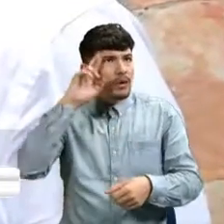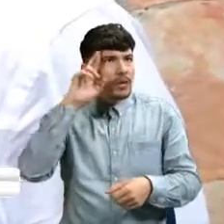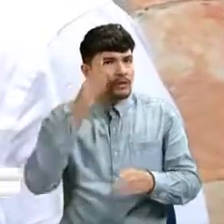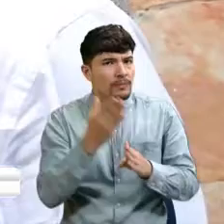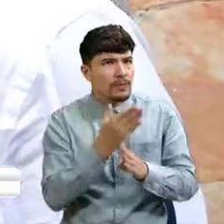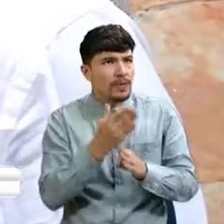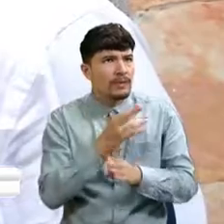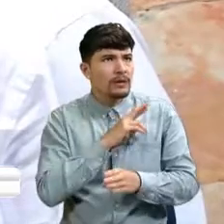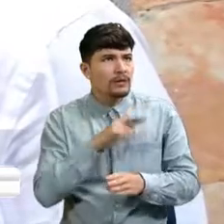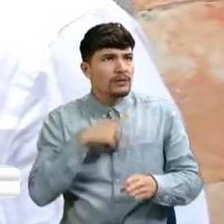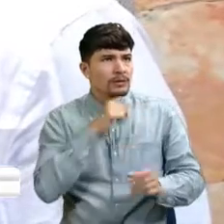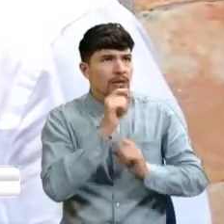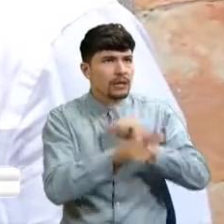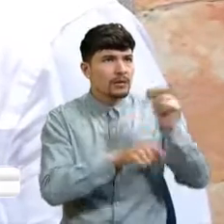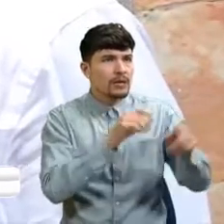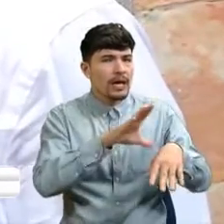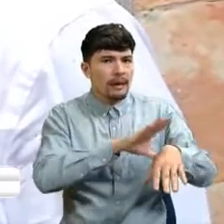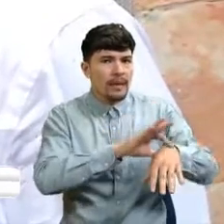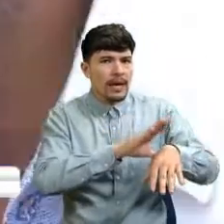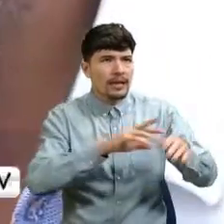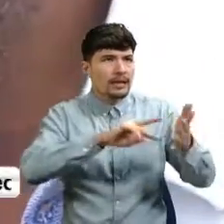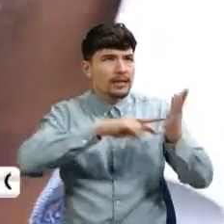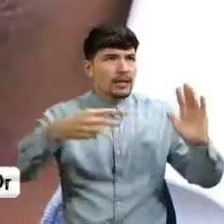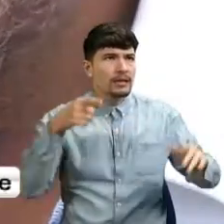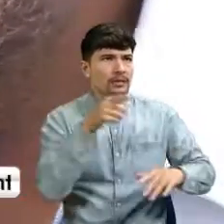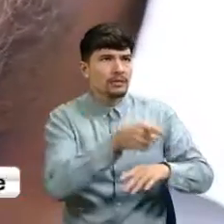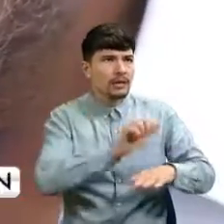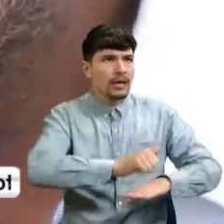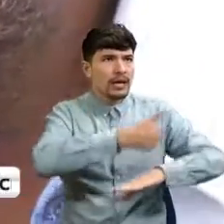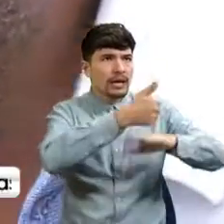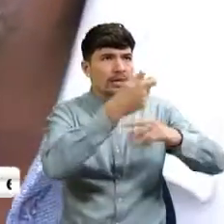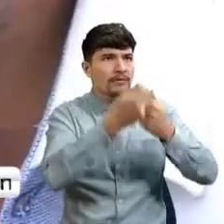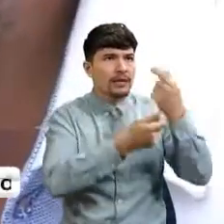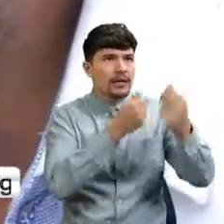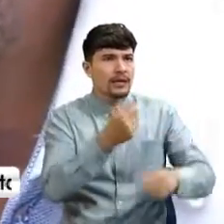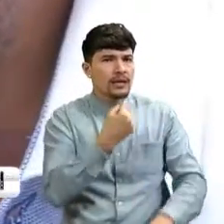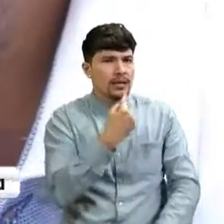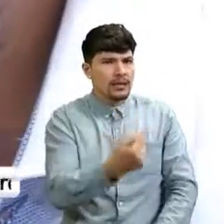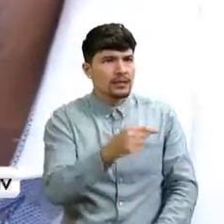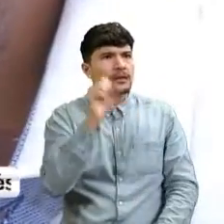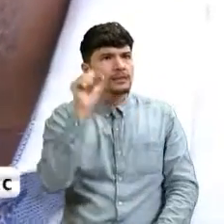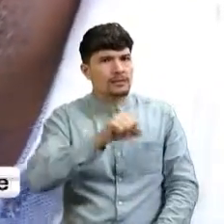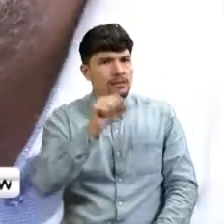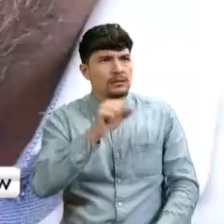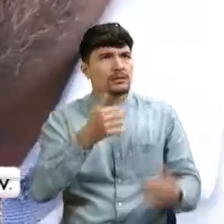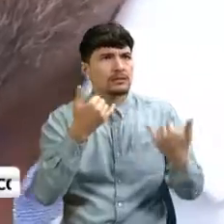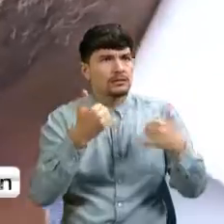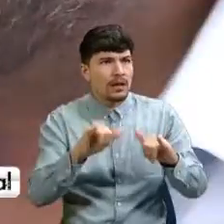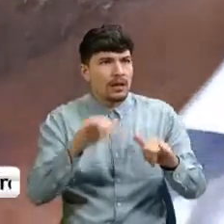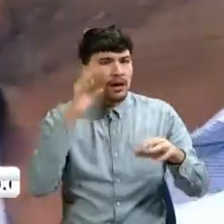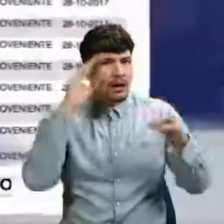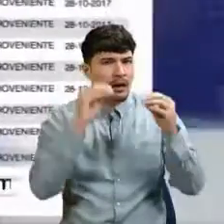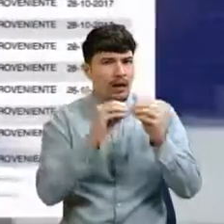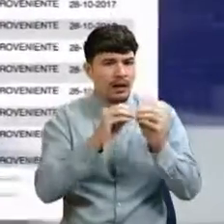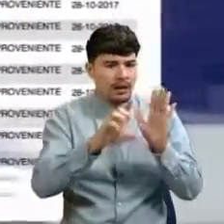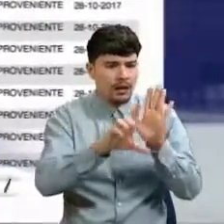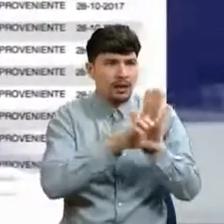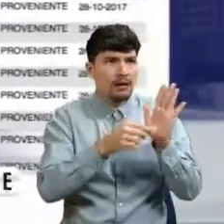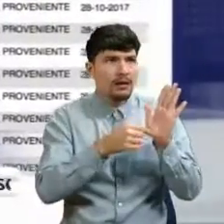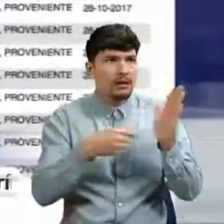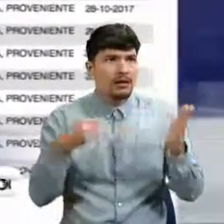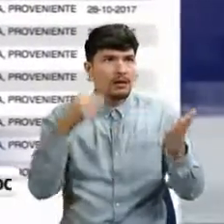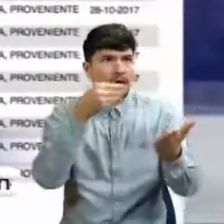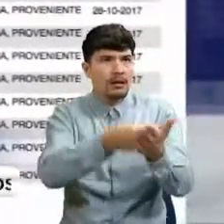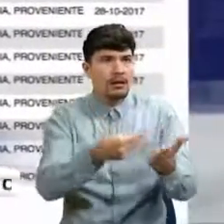consultamos con la ips mediten a través del gerente financiero quien indicó que de acuerdo a lo establecido contractualmente los